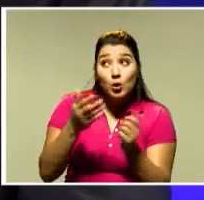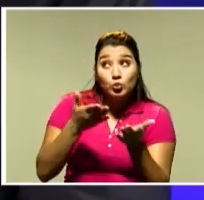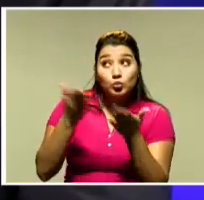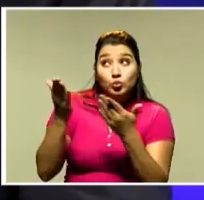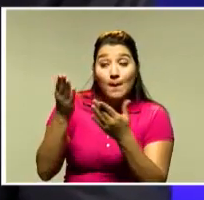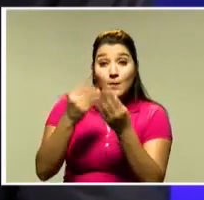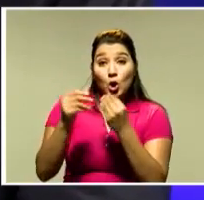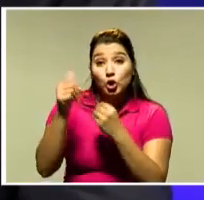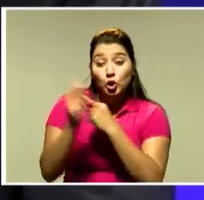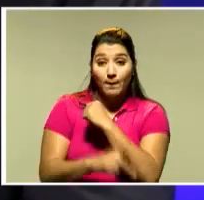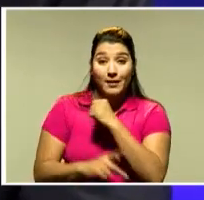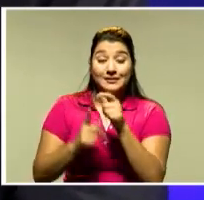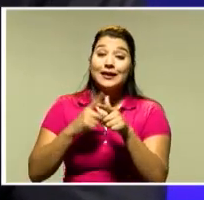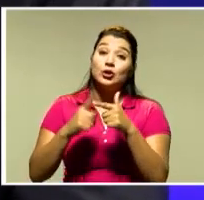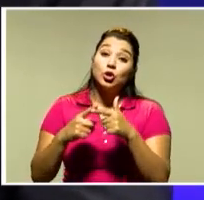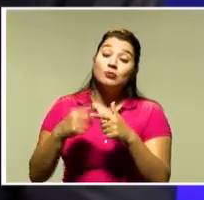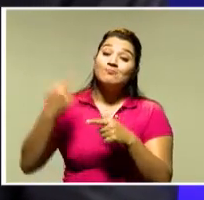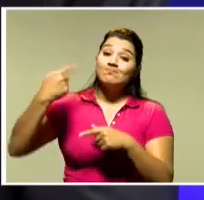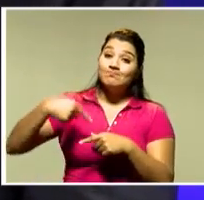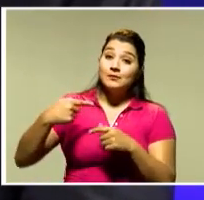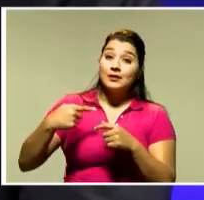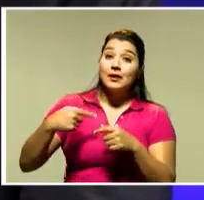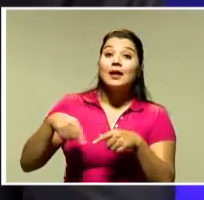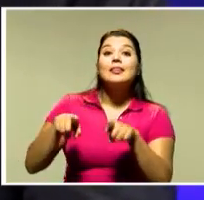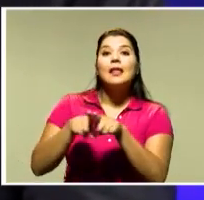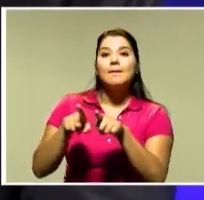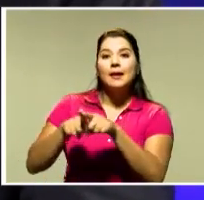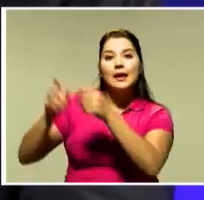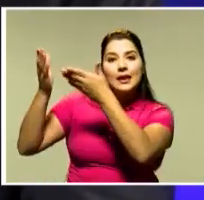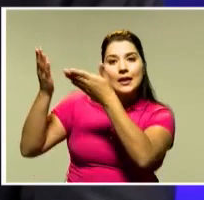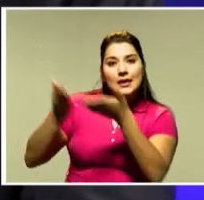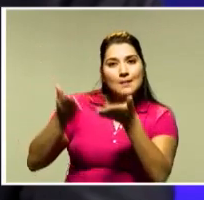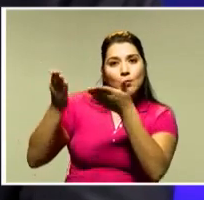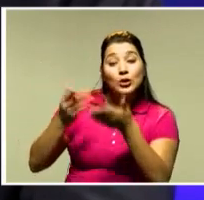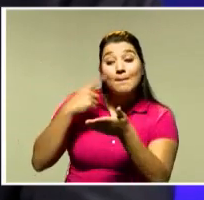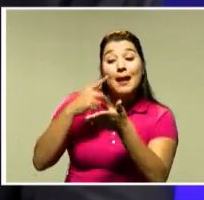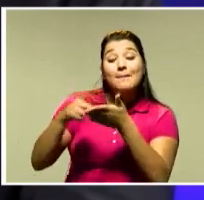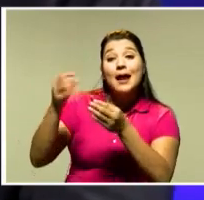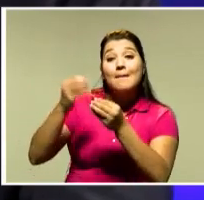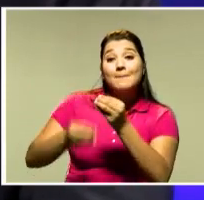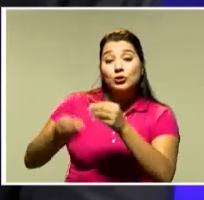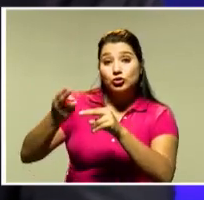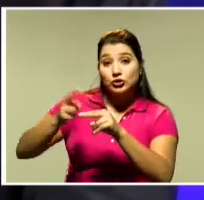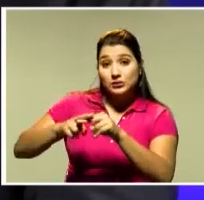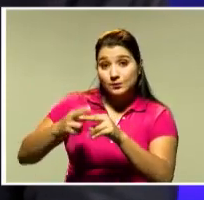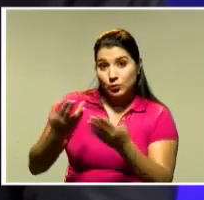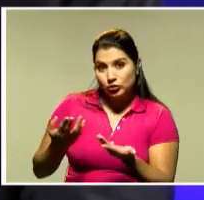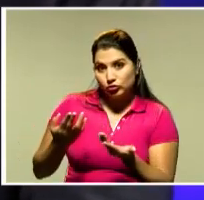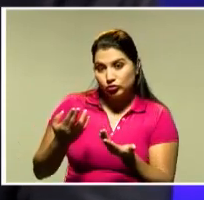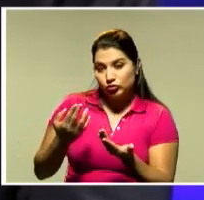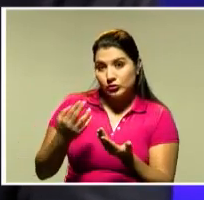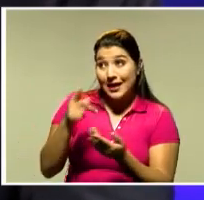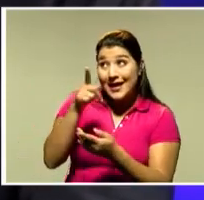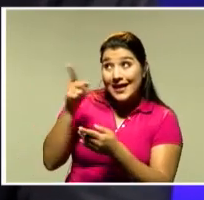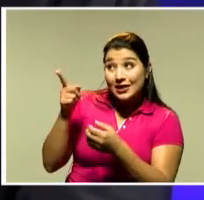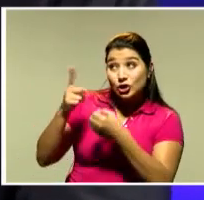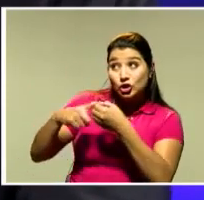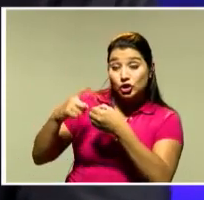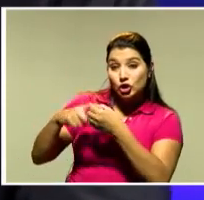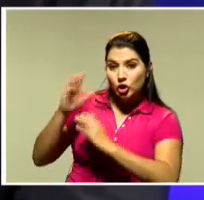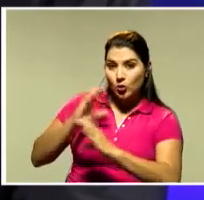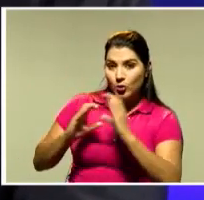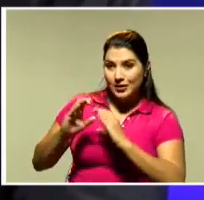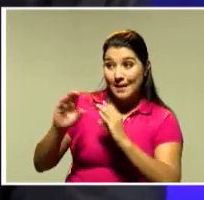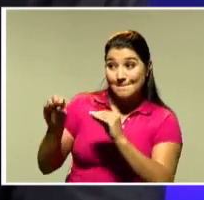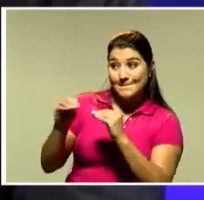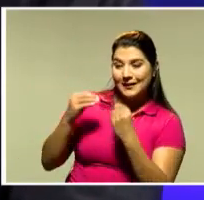nos obliga a tener que importar con una menor cantidad de aranceles para quienes quieren vendernos esos socios comerciales, lo que debería